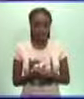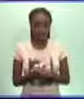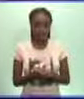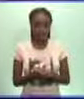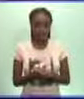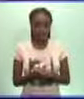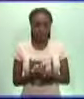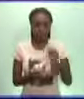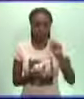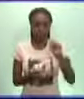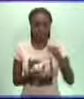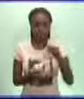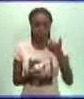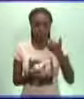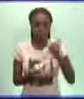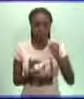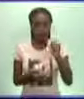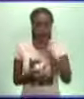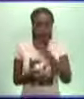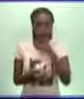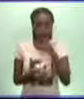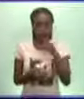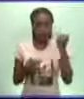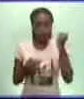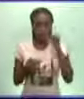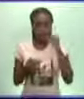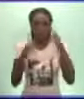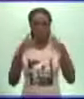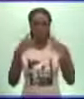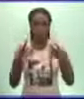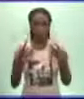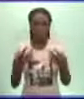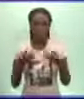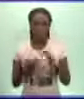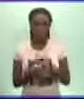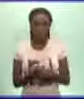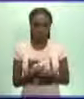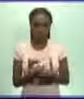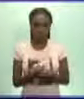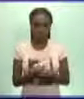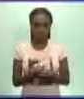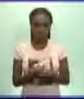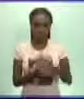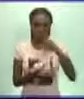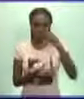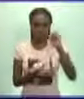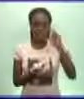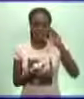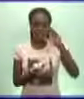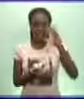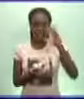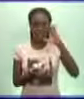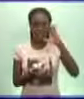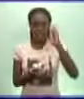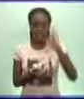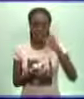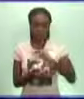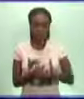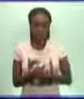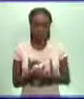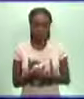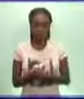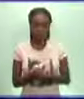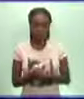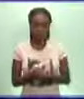los géneros de la música más importante, como es el género lírico, a través de la zarzuela